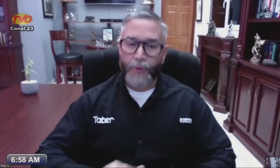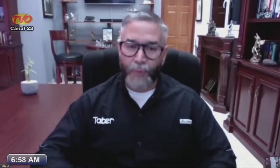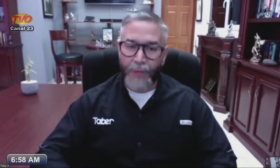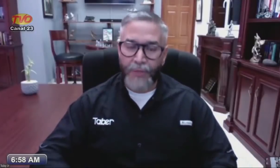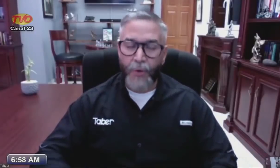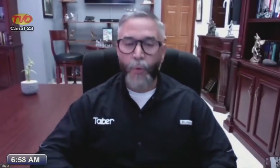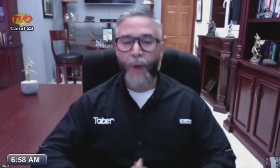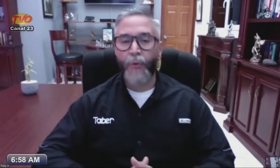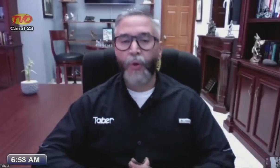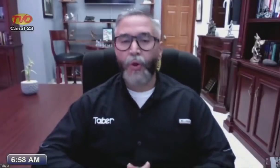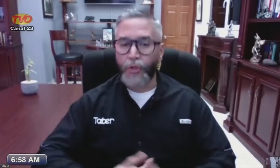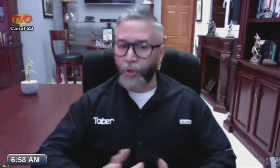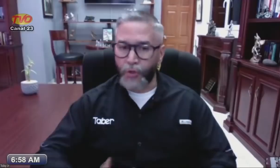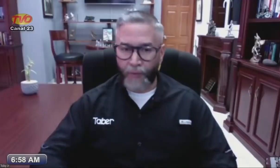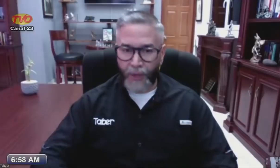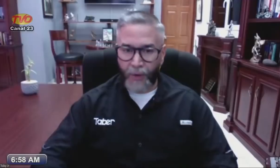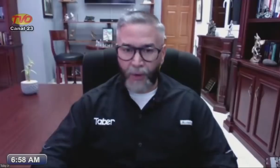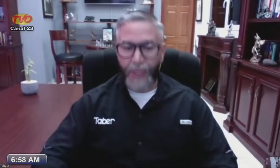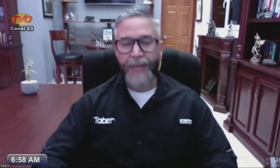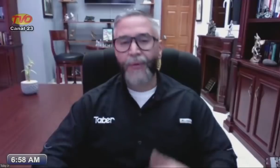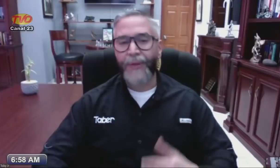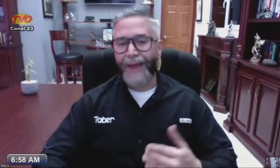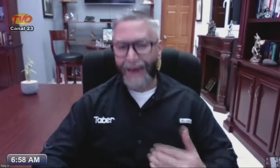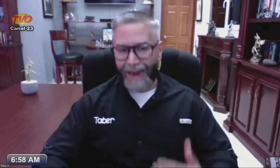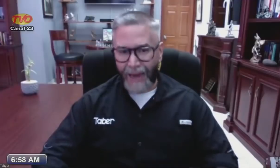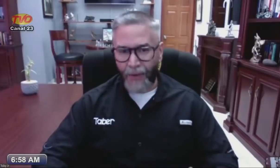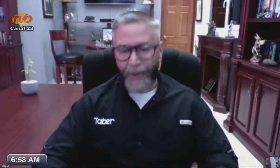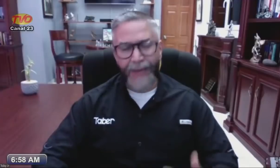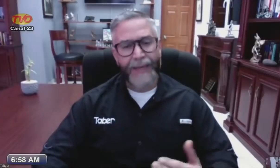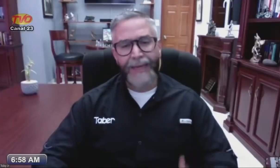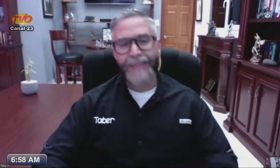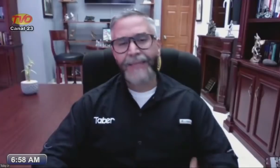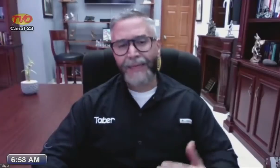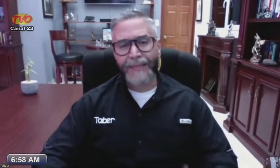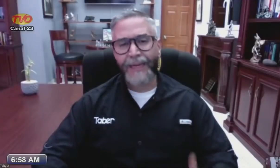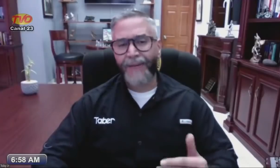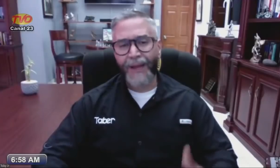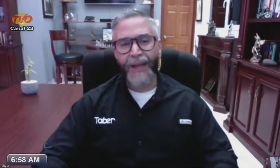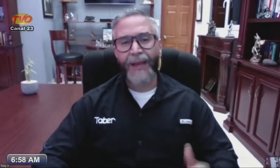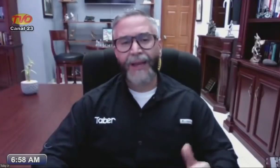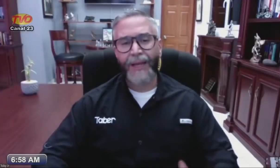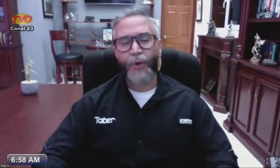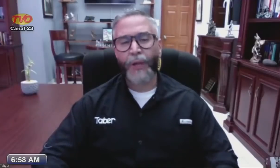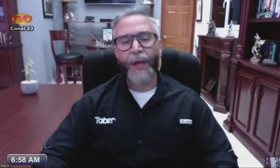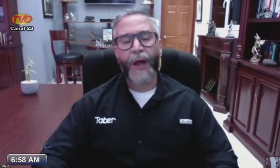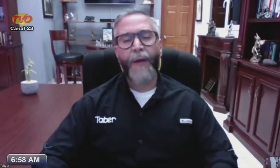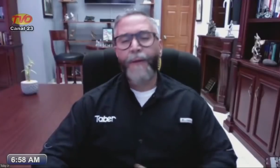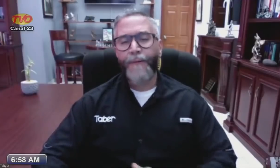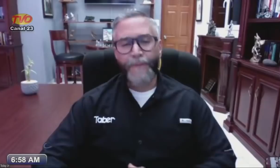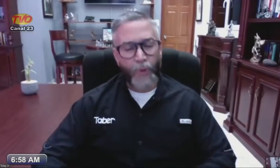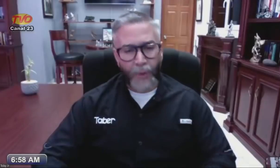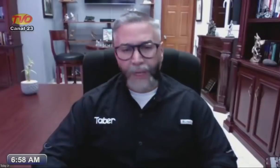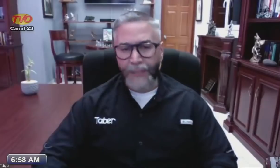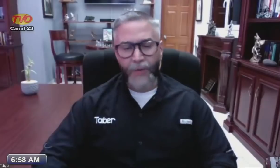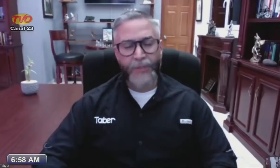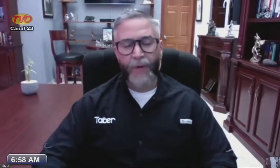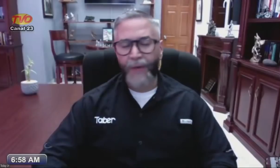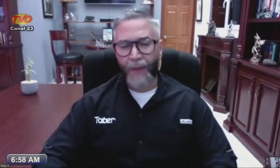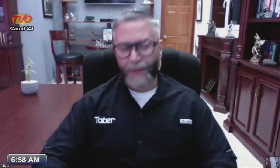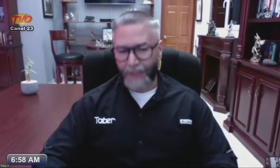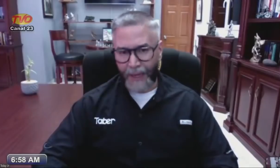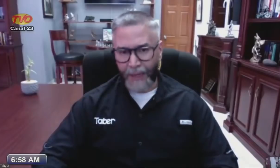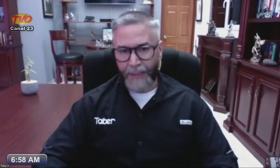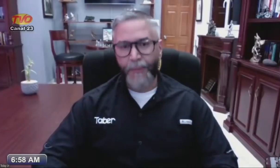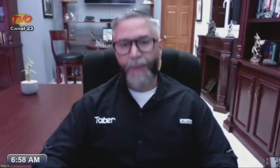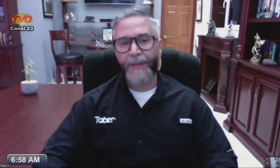por supuesto cuando se nos obligó y debo de aclararlo a la iglesia cristiana evangélica ni católica nunca se nos ha